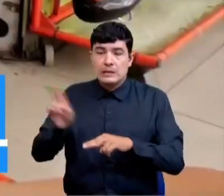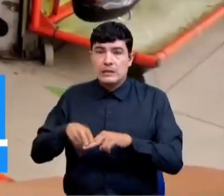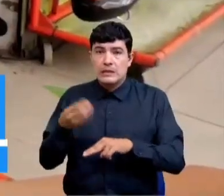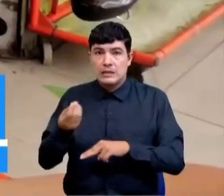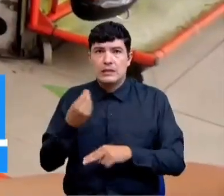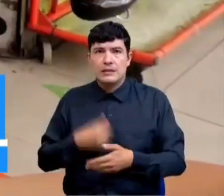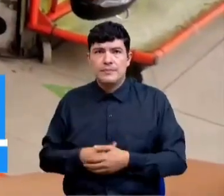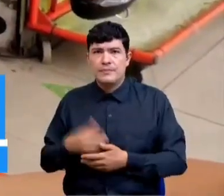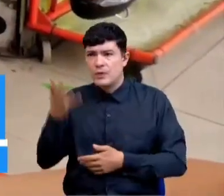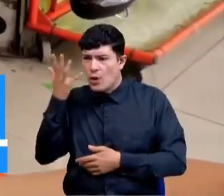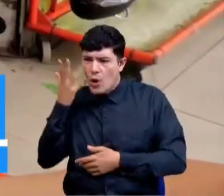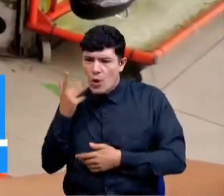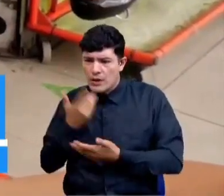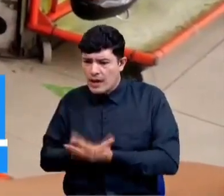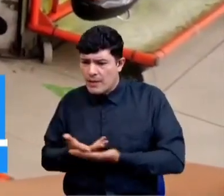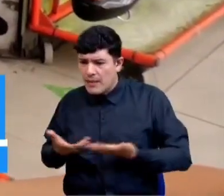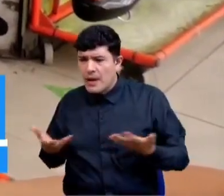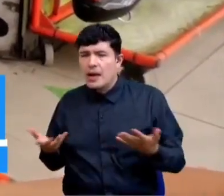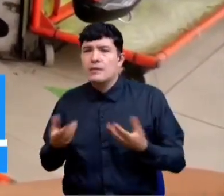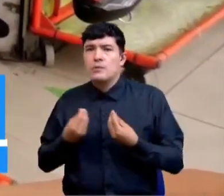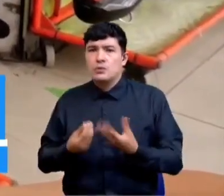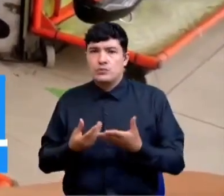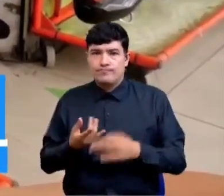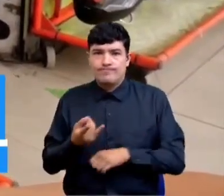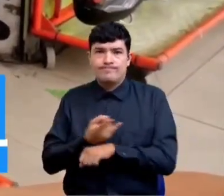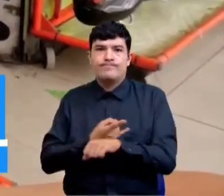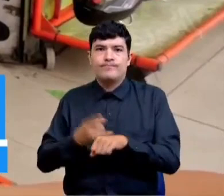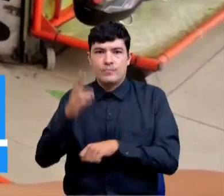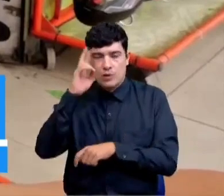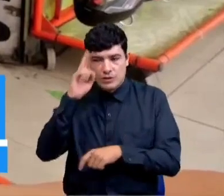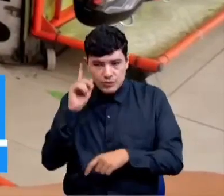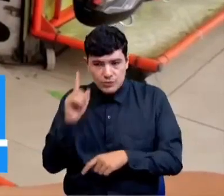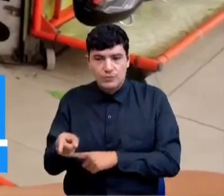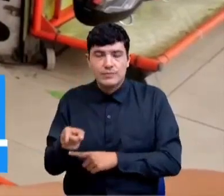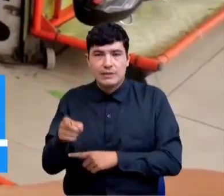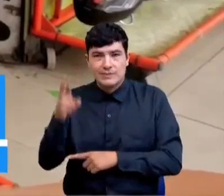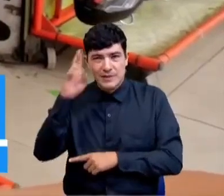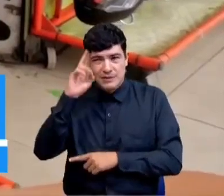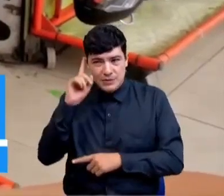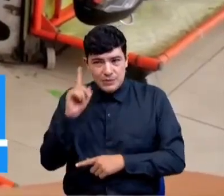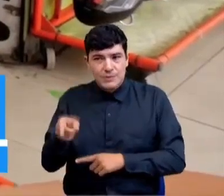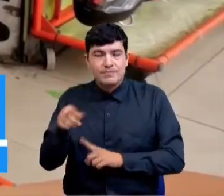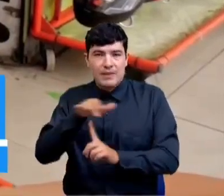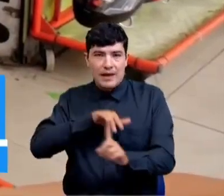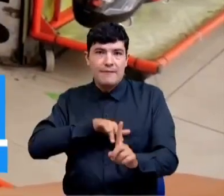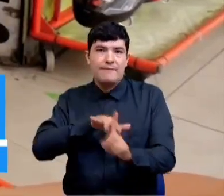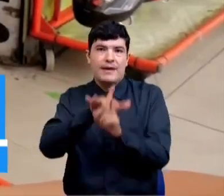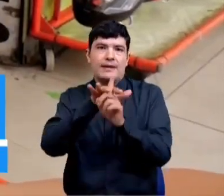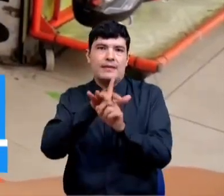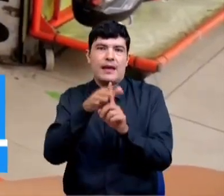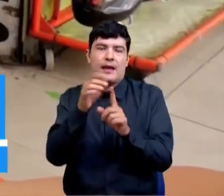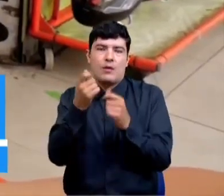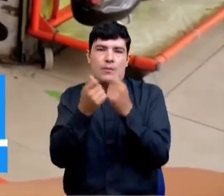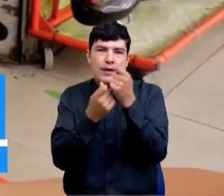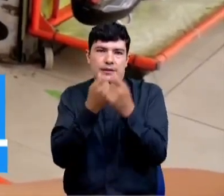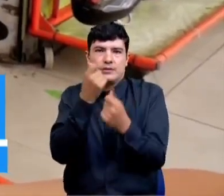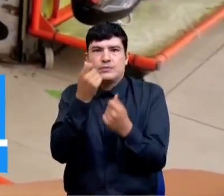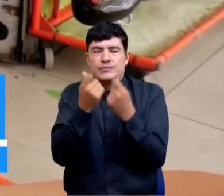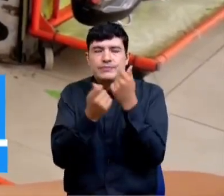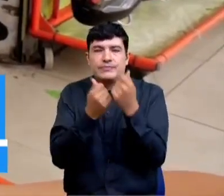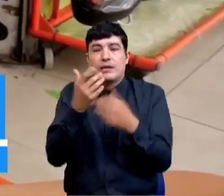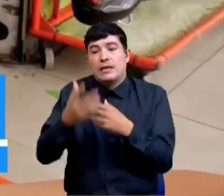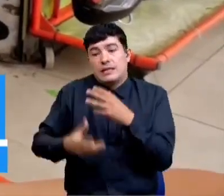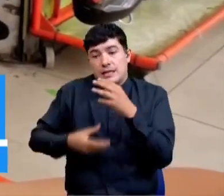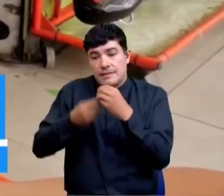día suben los productos y el consumo masivo. Entonces eso pues obviamente genera un afecto a nivel comercio y